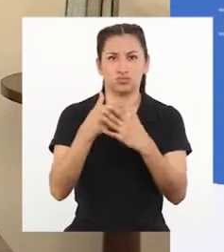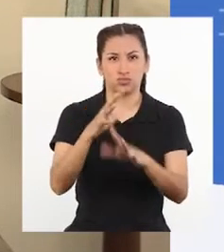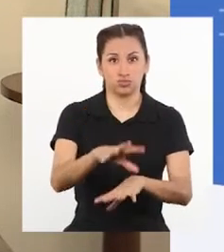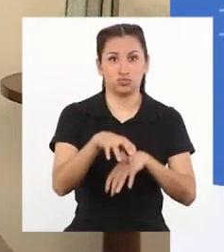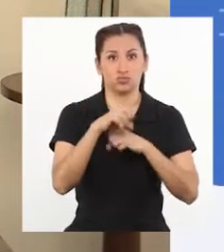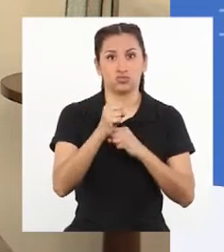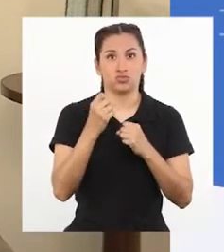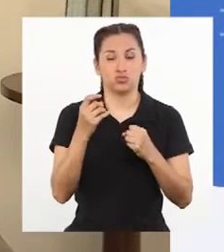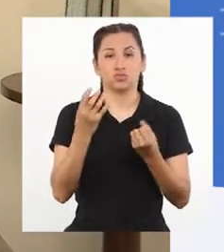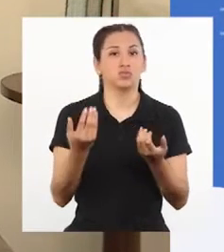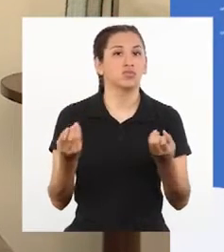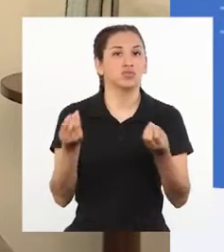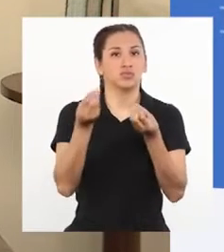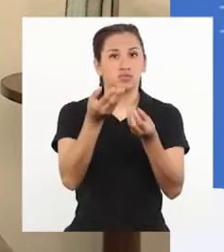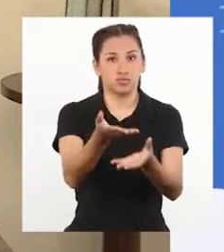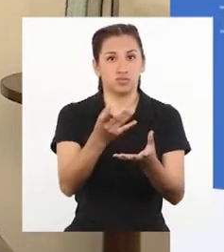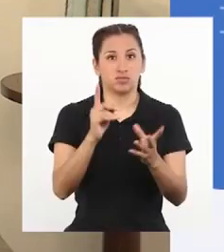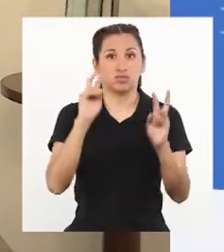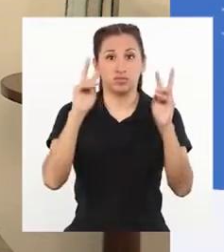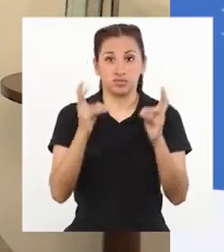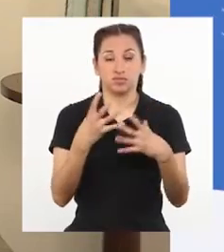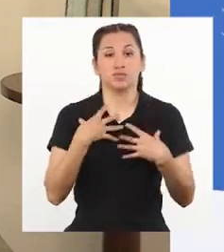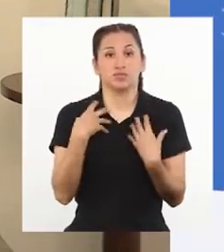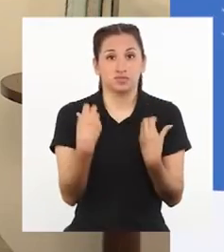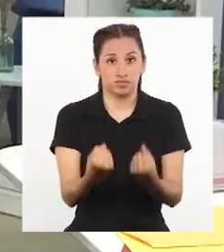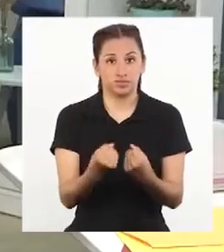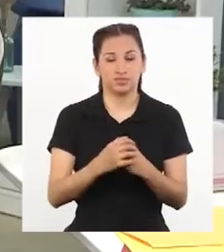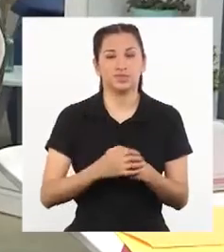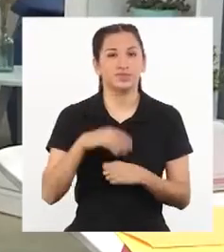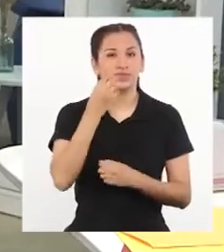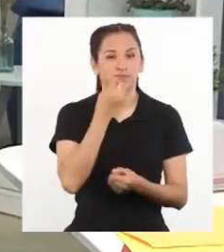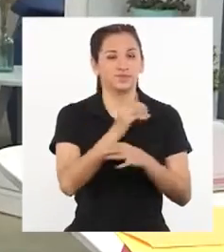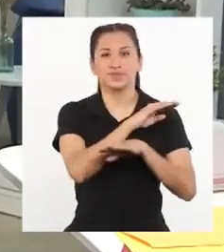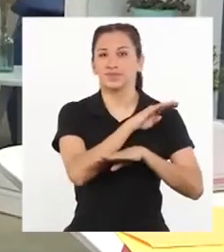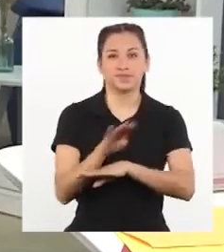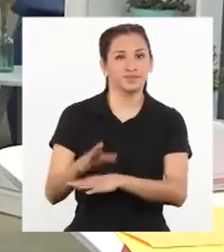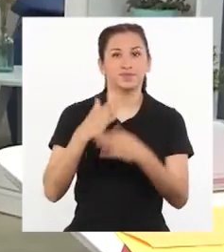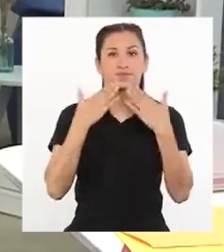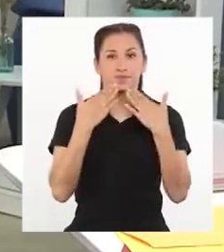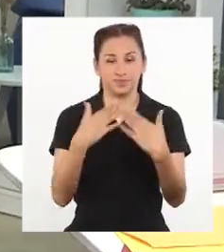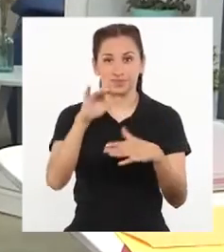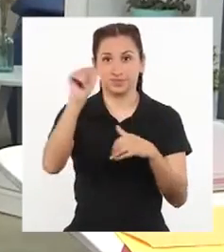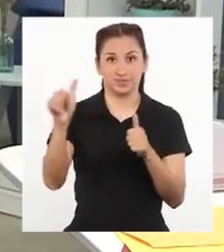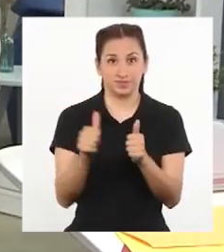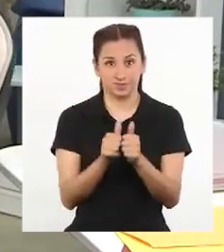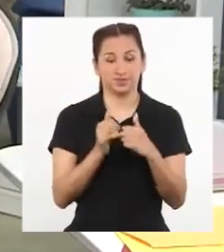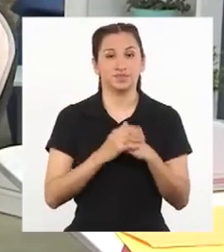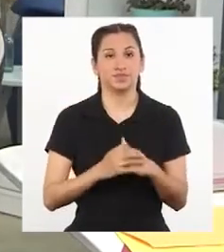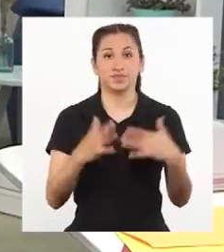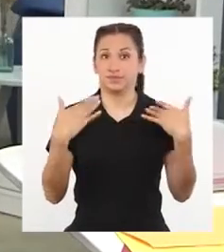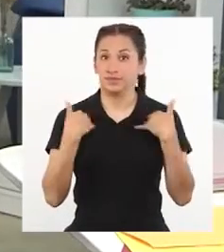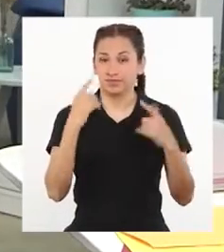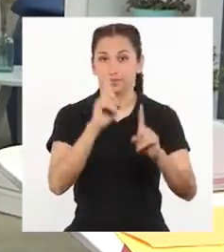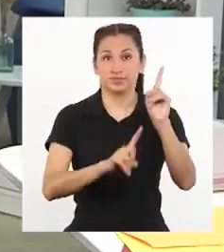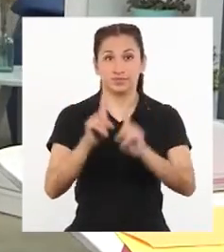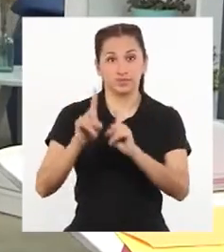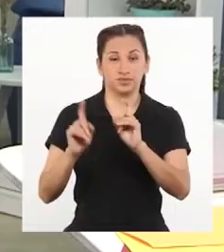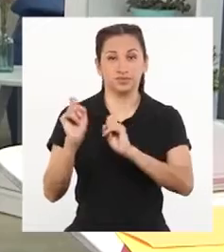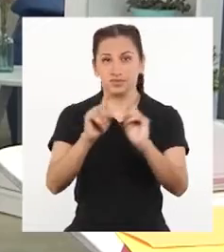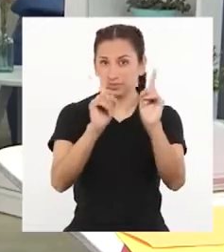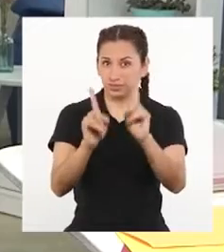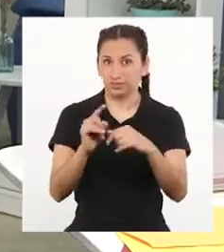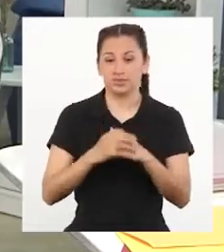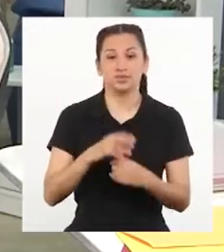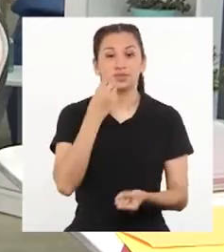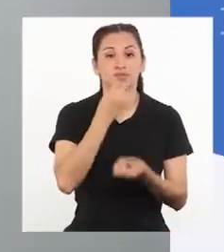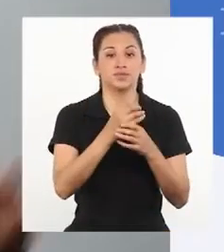todos esos hábitos que contribuyen al bienestar de la salud. Buenas tardes, gracias por acompañarnos. Tenemos